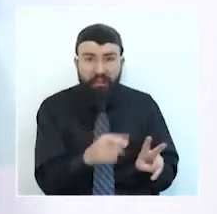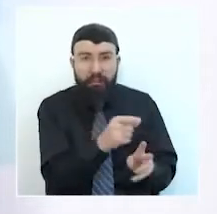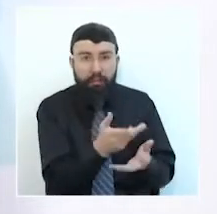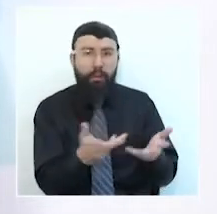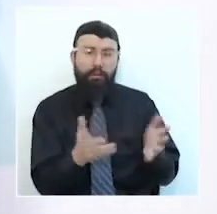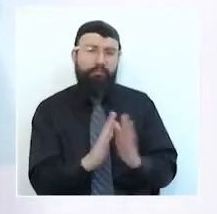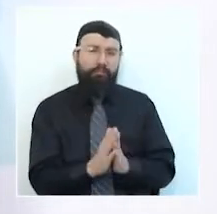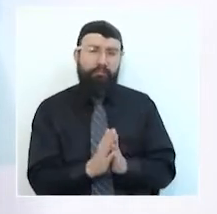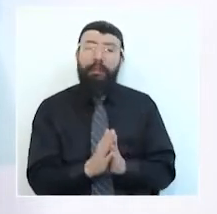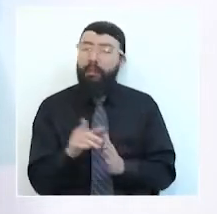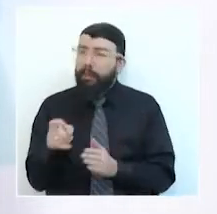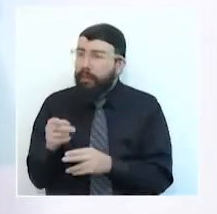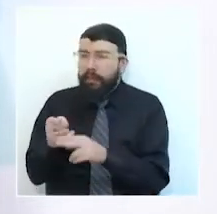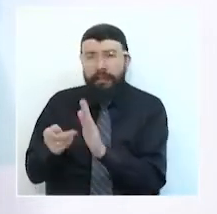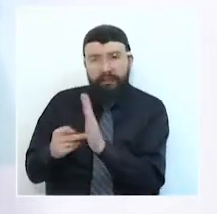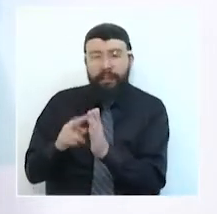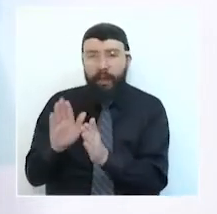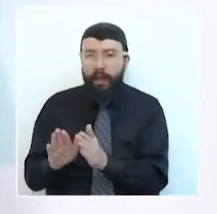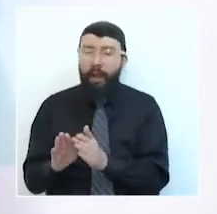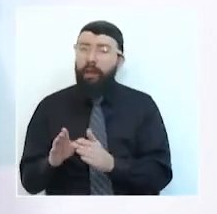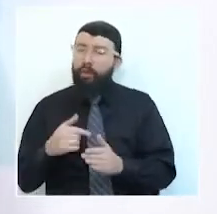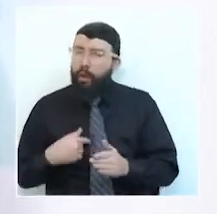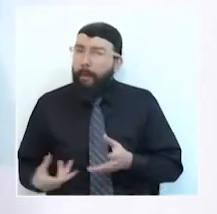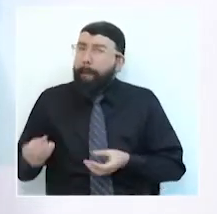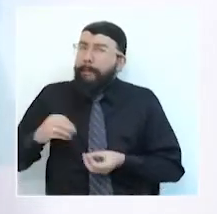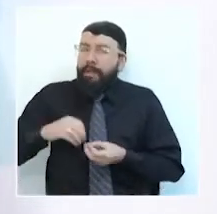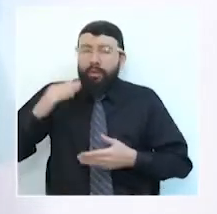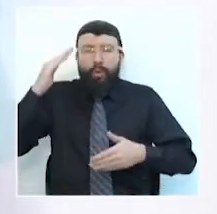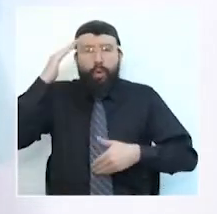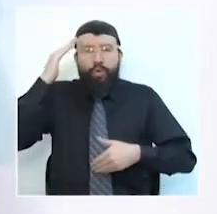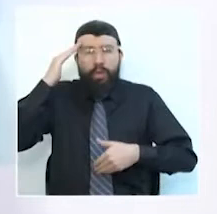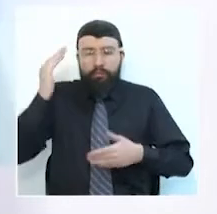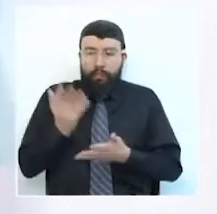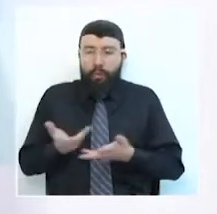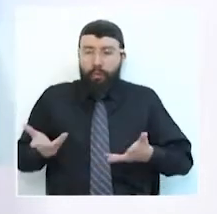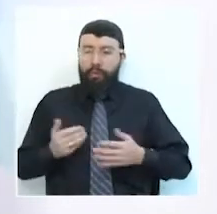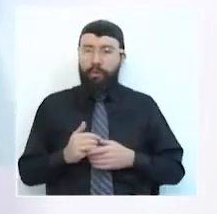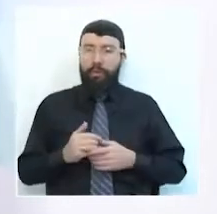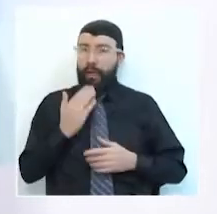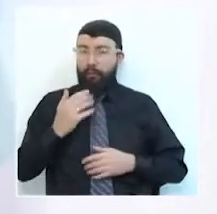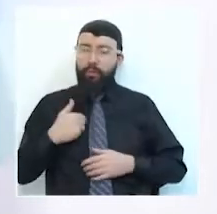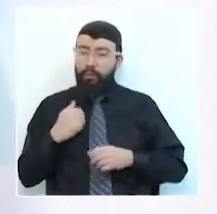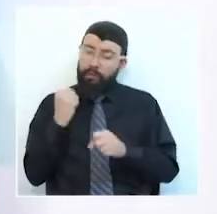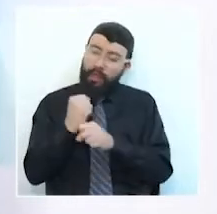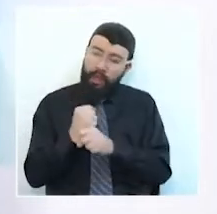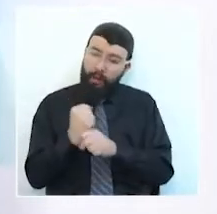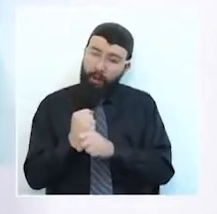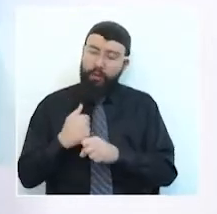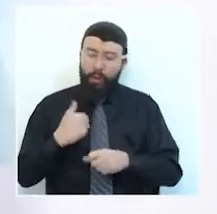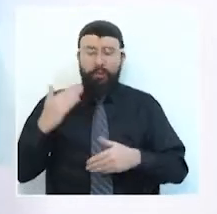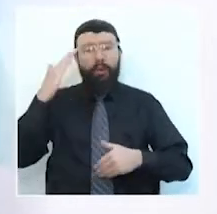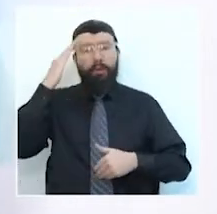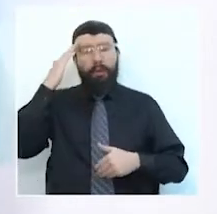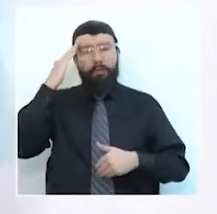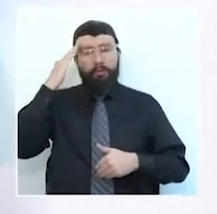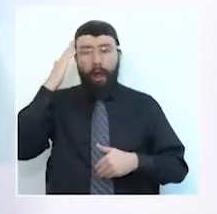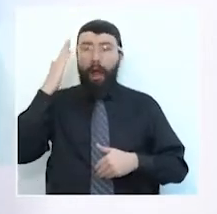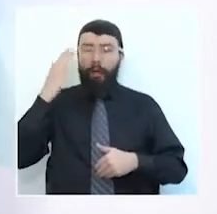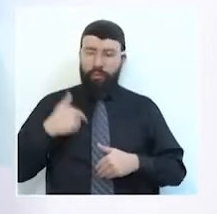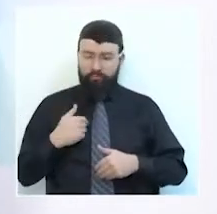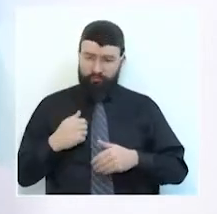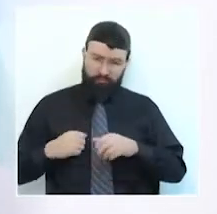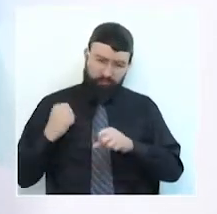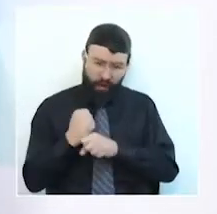cosas automáticamente cuando tú eres consciente por ejemplo el trabajo aumenta tu productividad